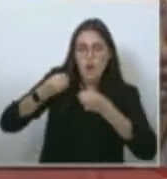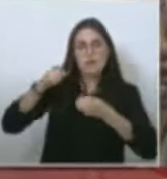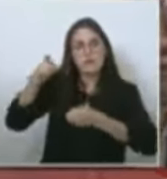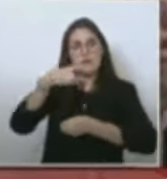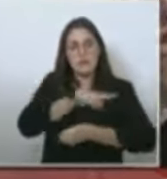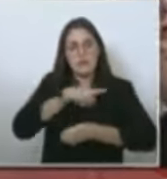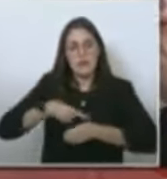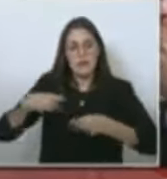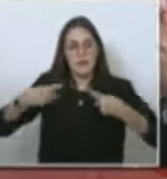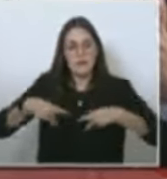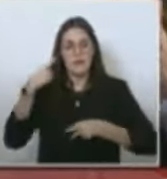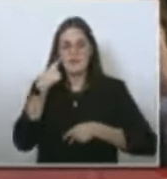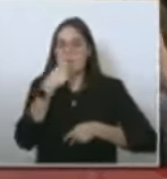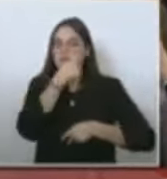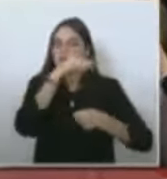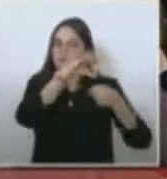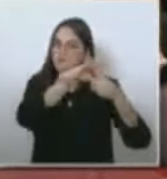popular.